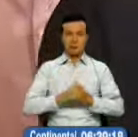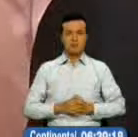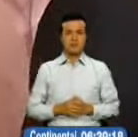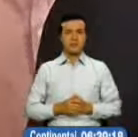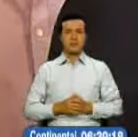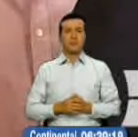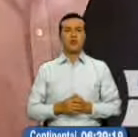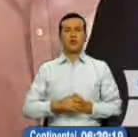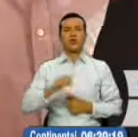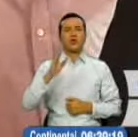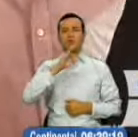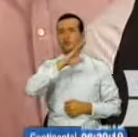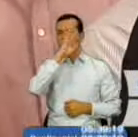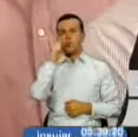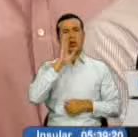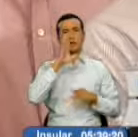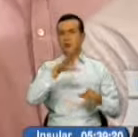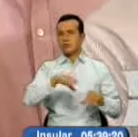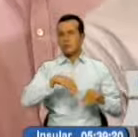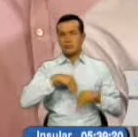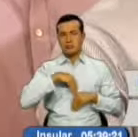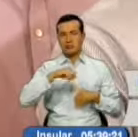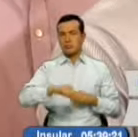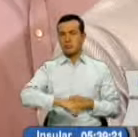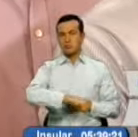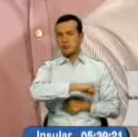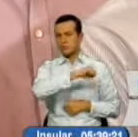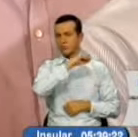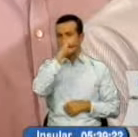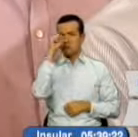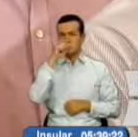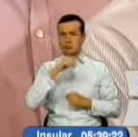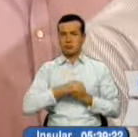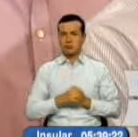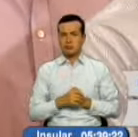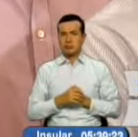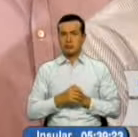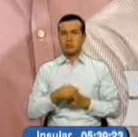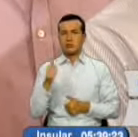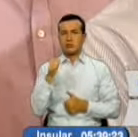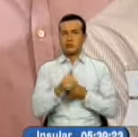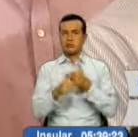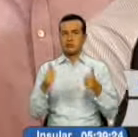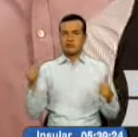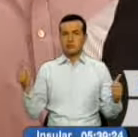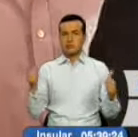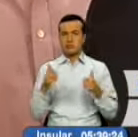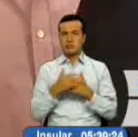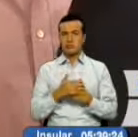Jamás reconoceremos la victoria de un candidato